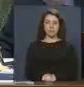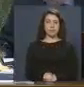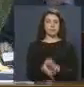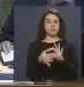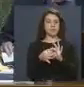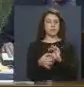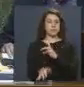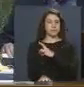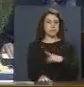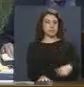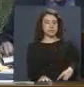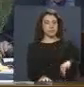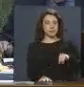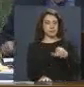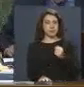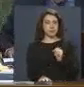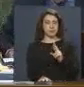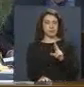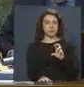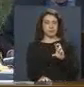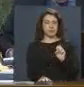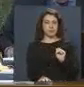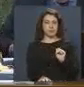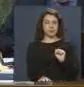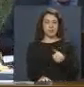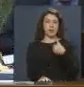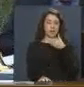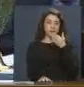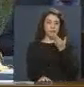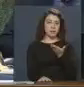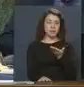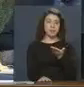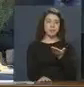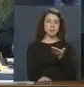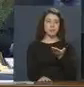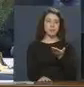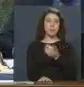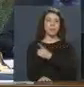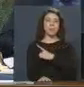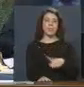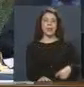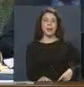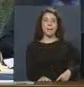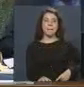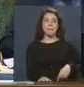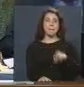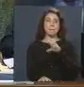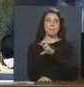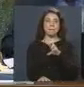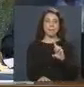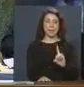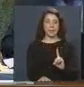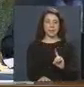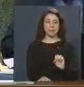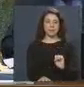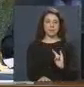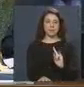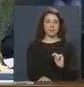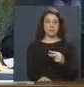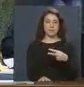Muchas gracias, señor diputado Carlos Abel Jarpa, por su intervención. A continuación, le damos la palabra al diputado del Partido por la Democracia, Pepe